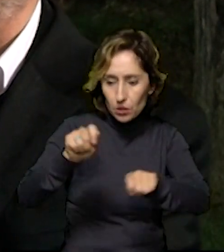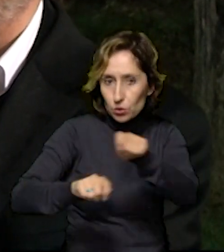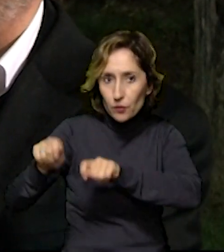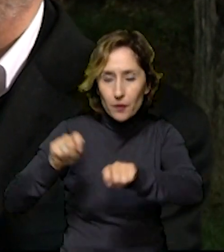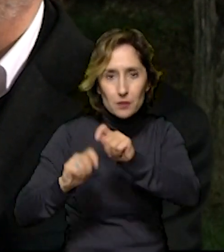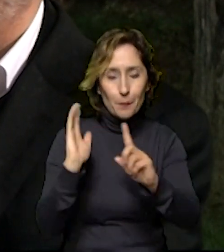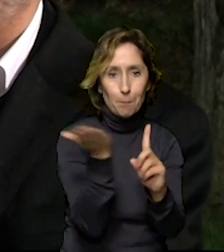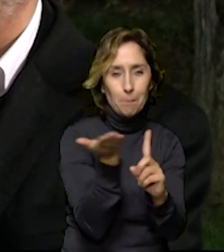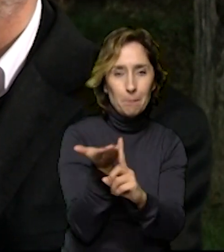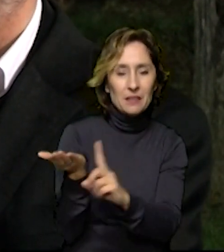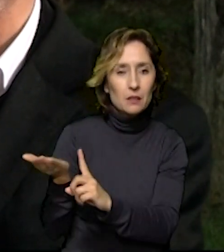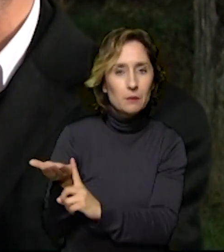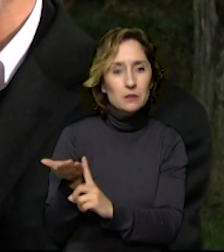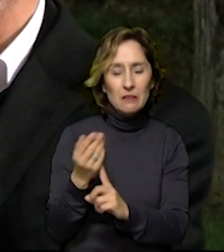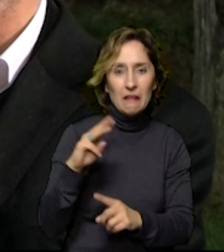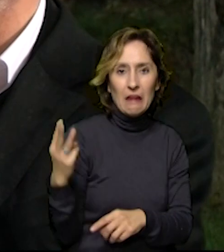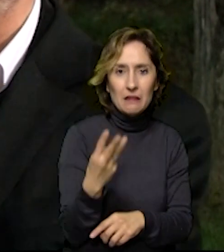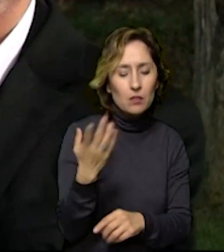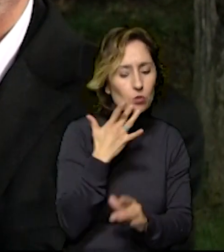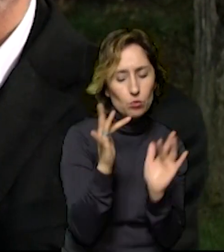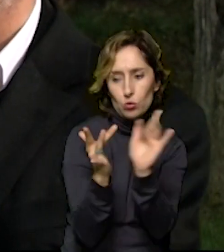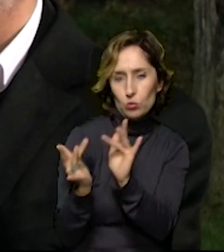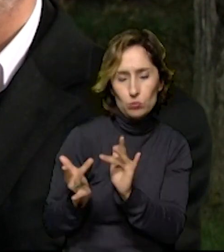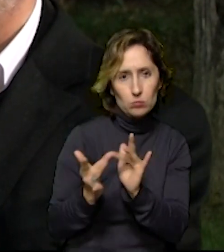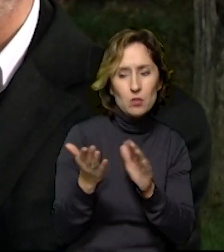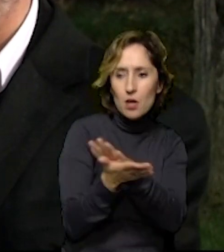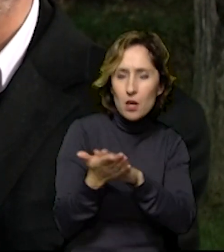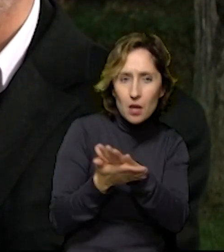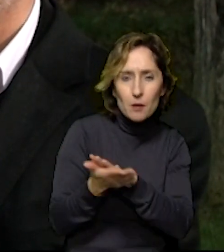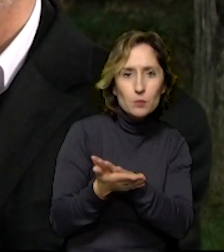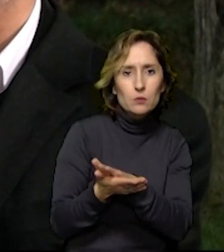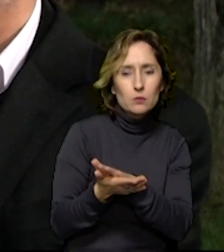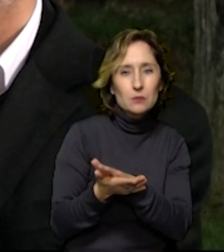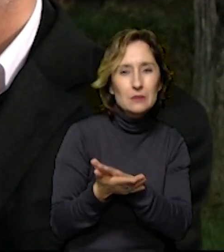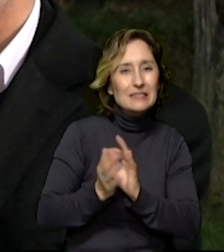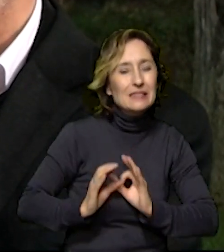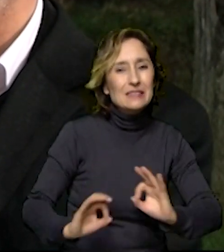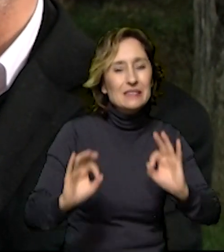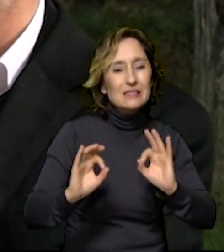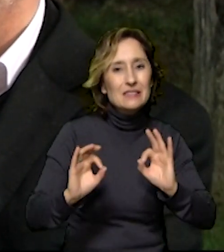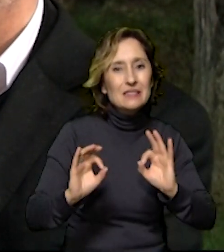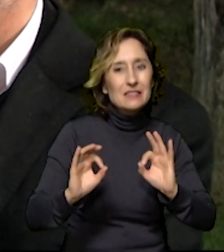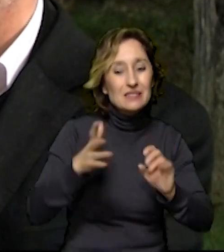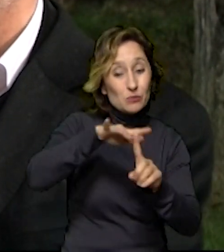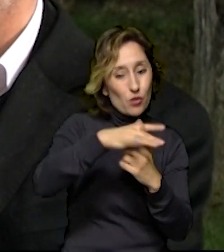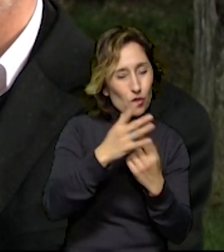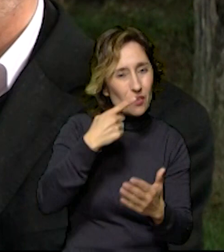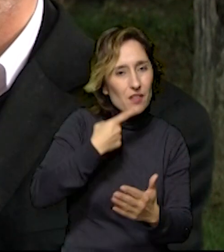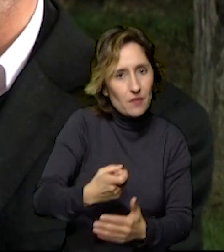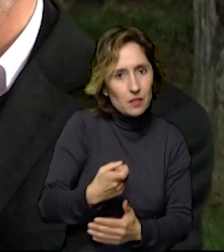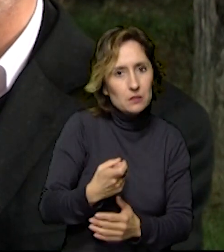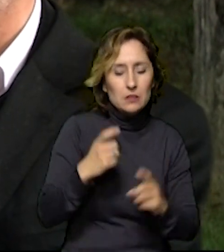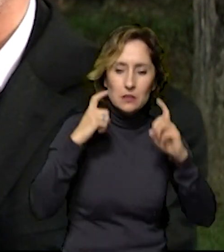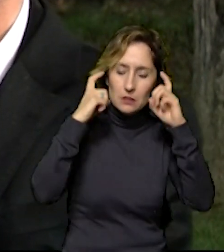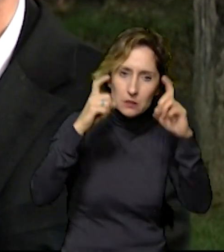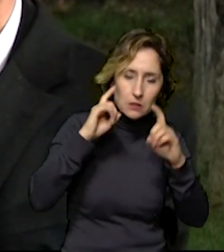de víctimas de ETA y hablo mucho con ellas, y especialmente en los momentos difíciles intento hablar